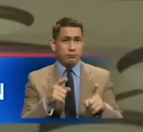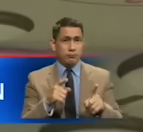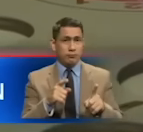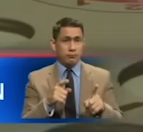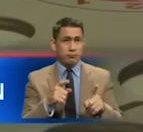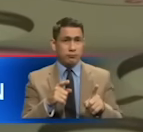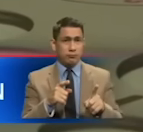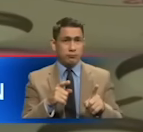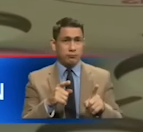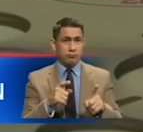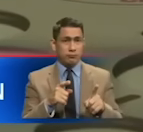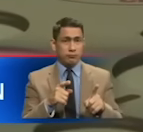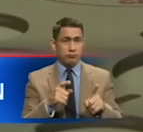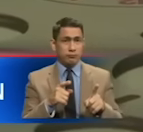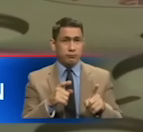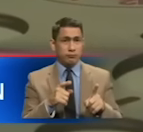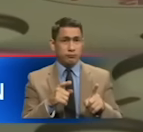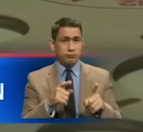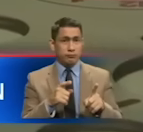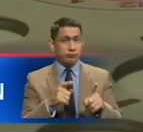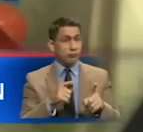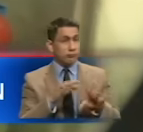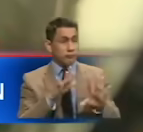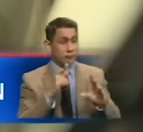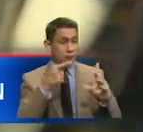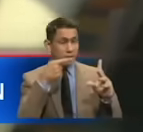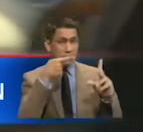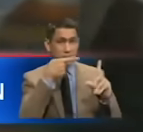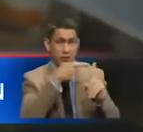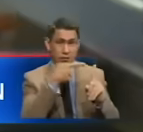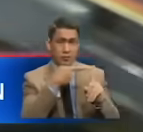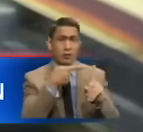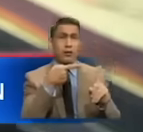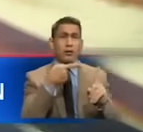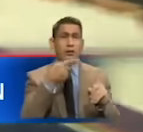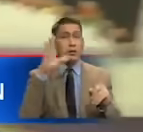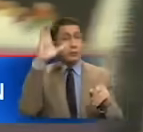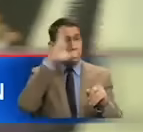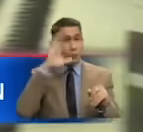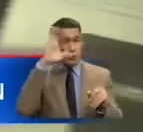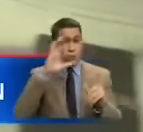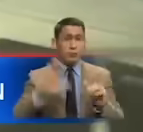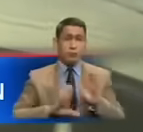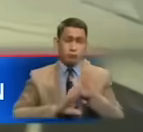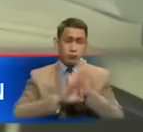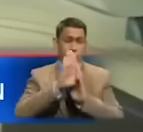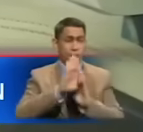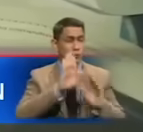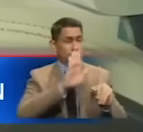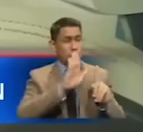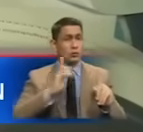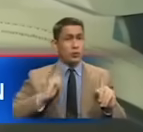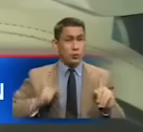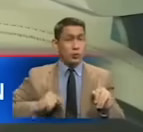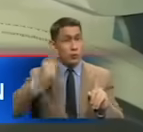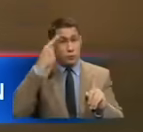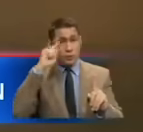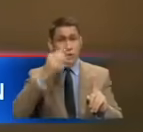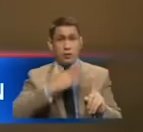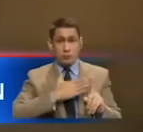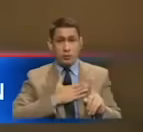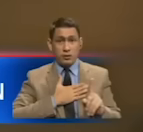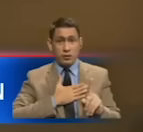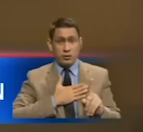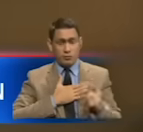personas que le interese, se interesen del caso de mi bebé, porque para mí, tanto para los médicos, es